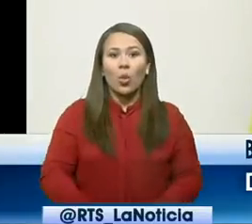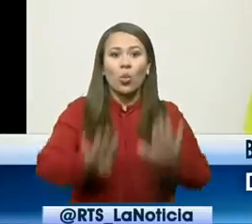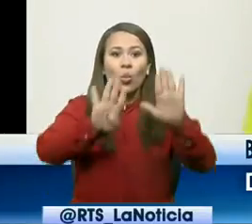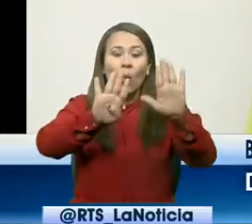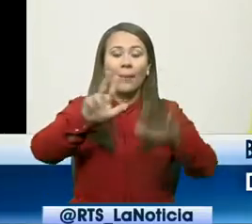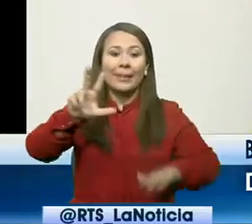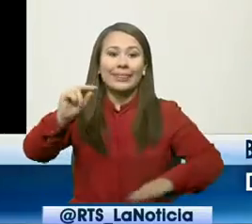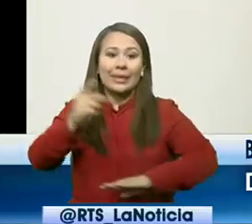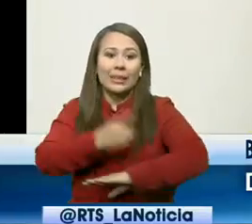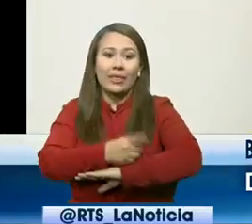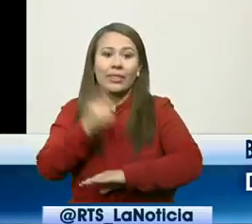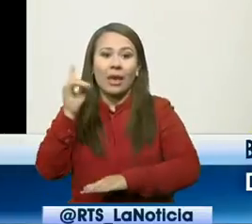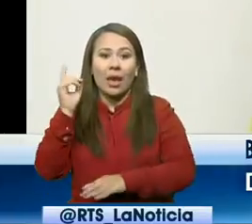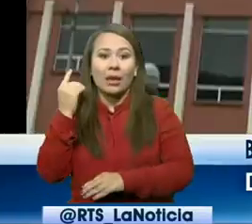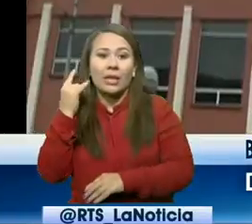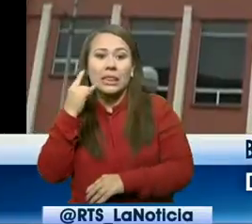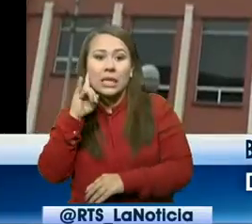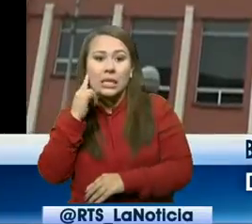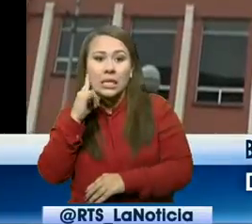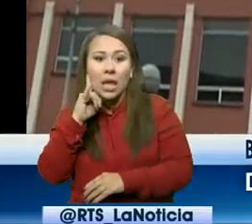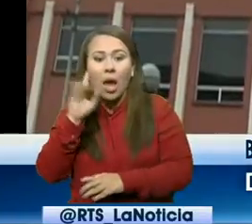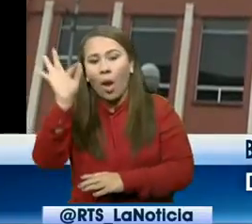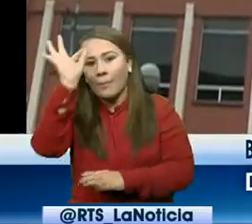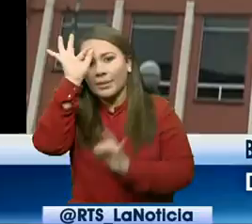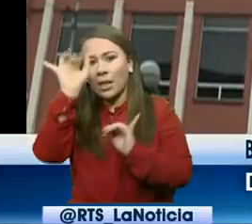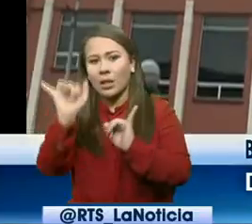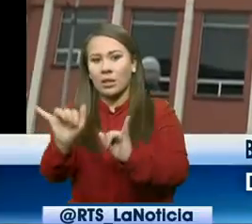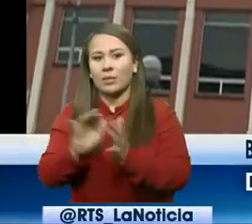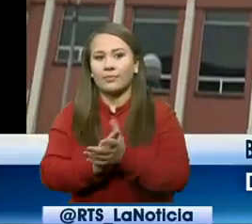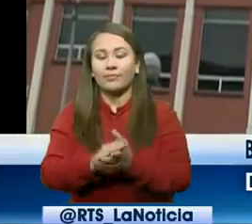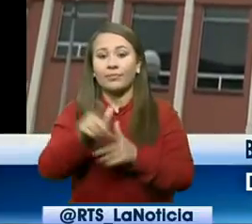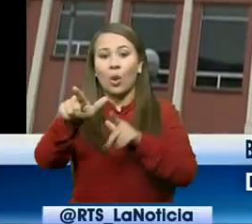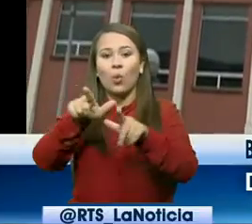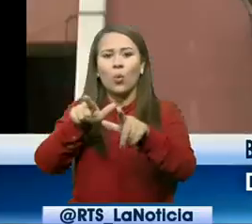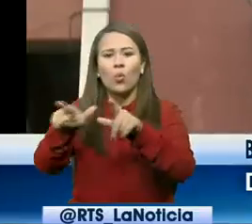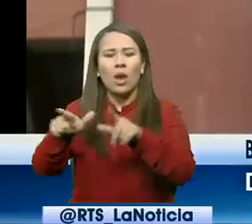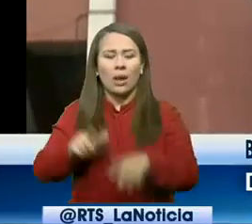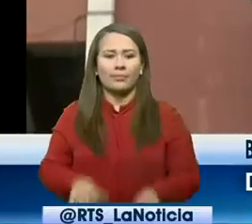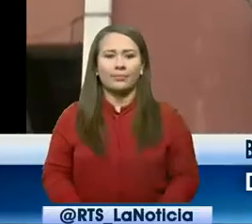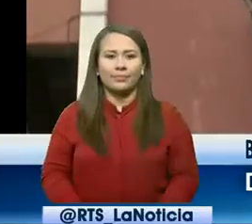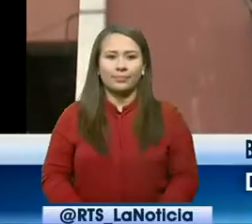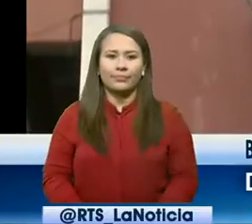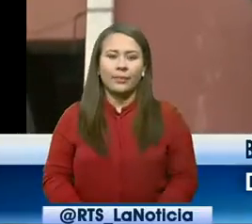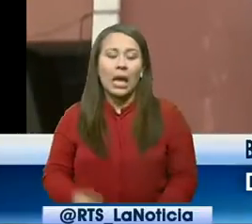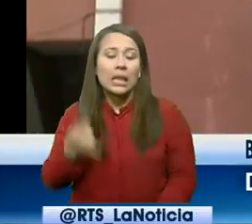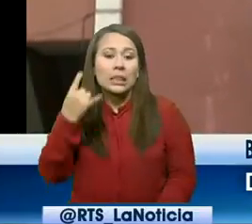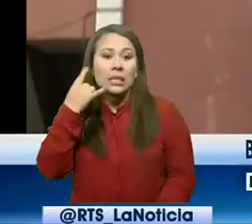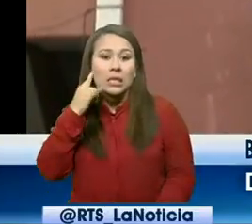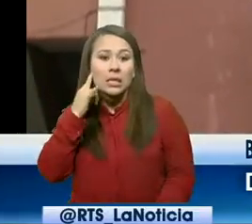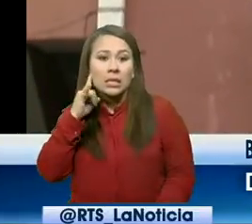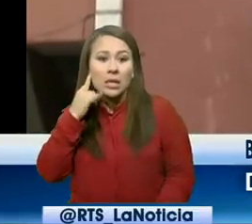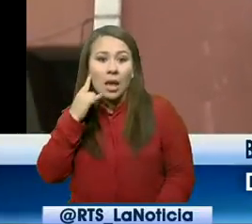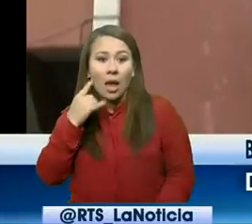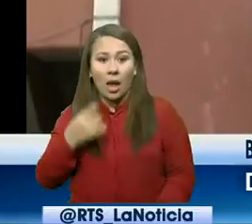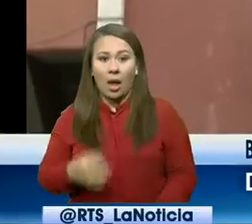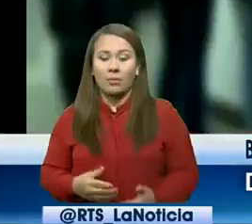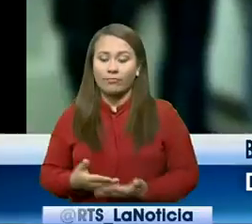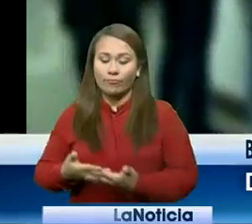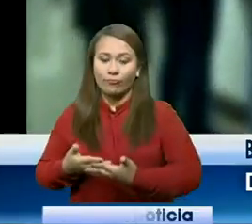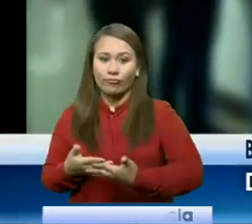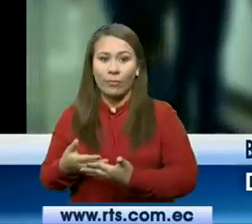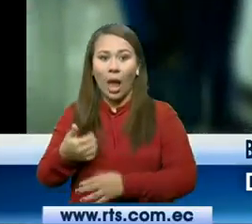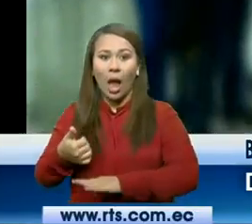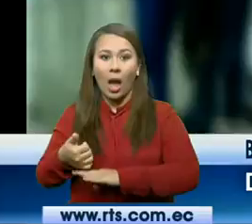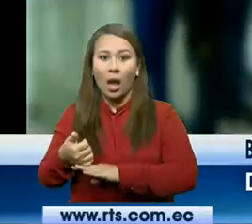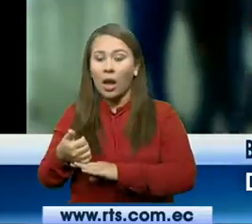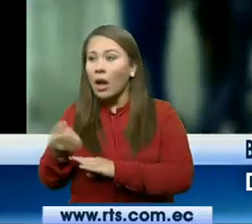de incapacidad luego de la valoración. El hecho sucedió en el sector de La Libertad. La menor regresará a casa siempre y cuando la autoridad de la niñez